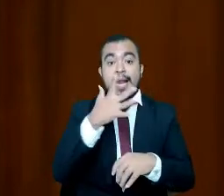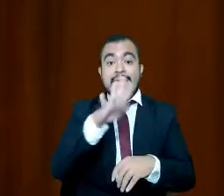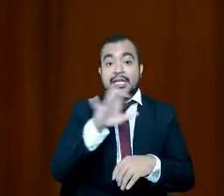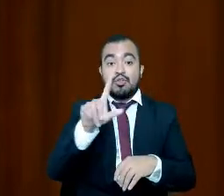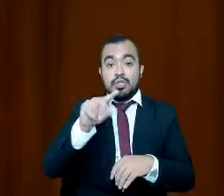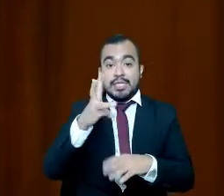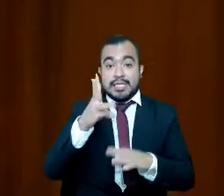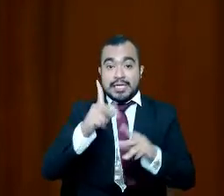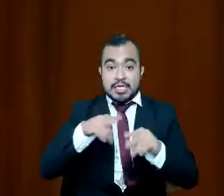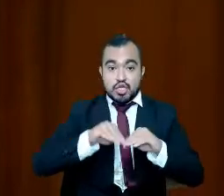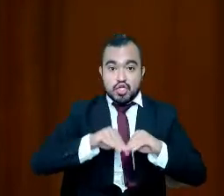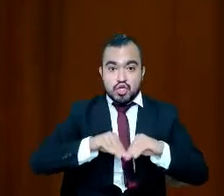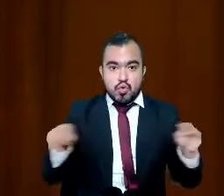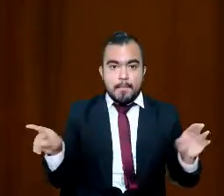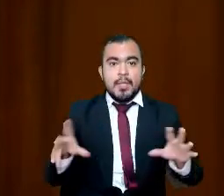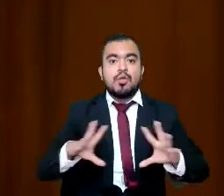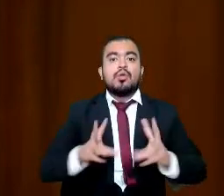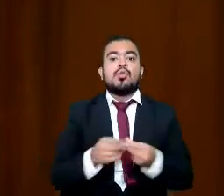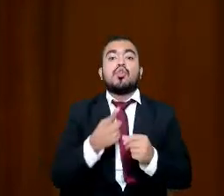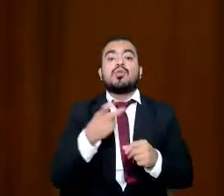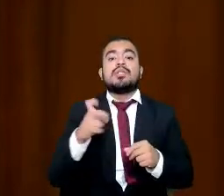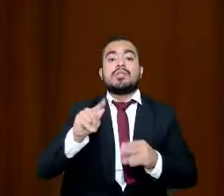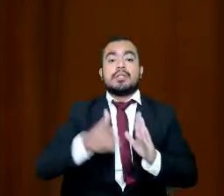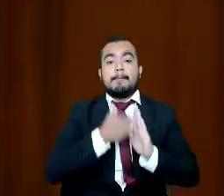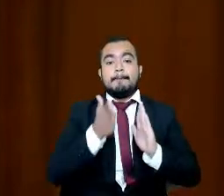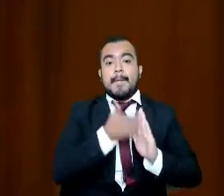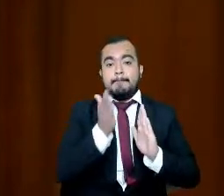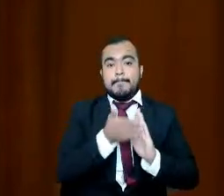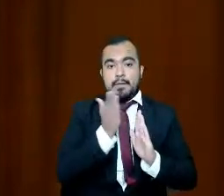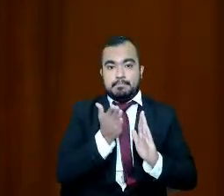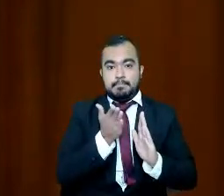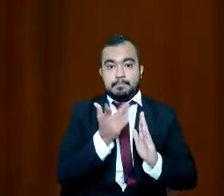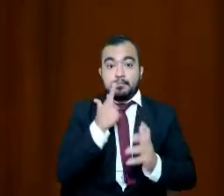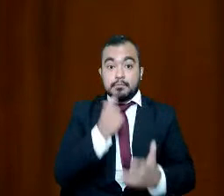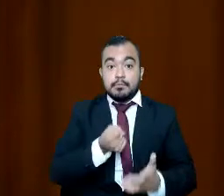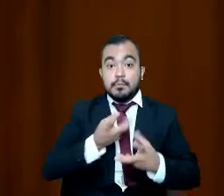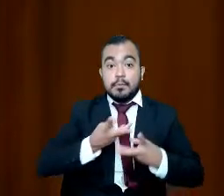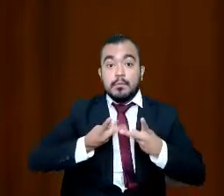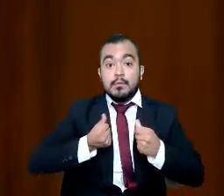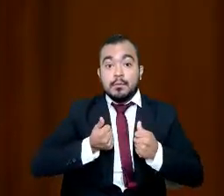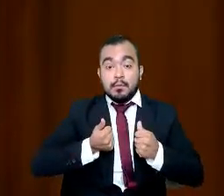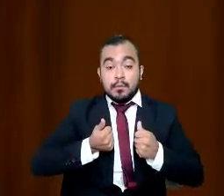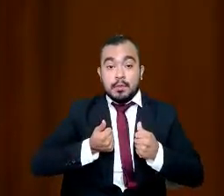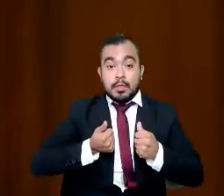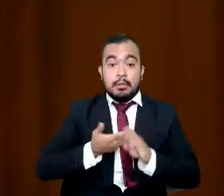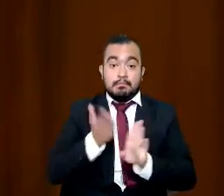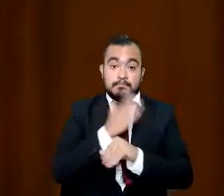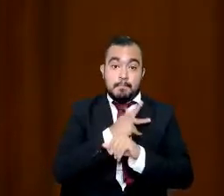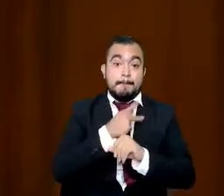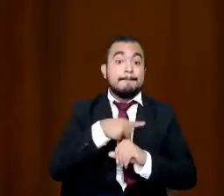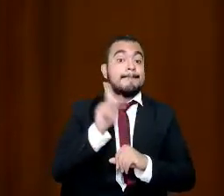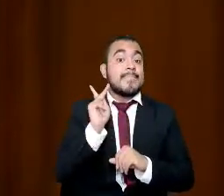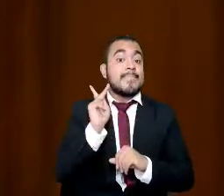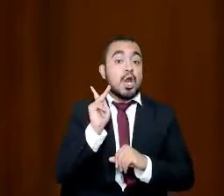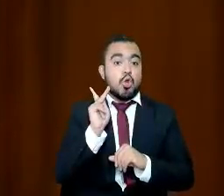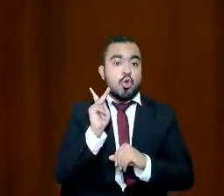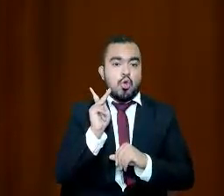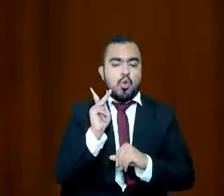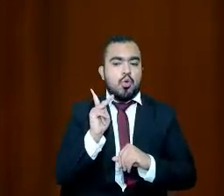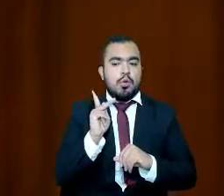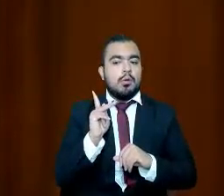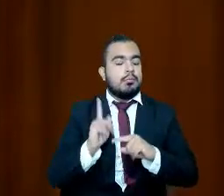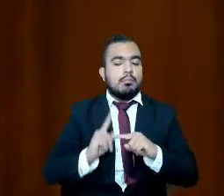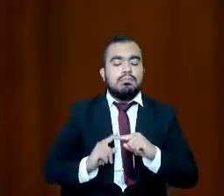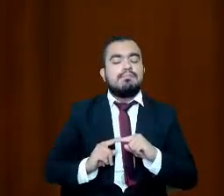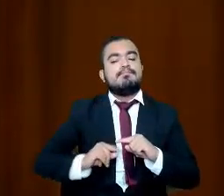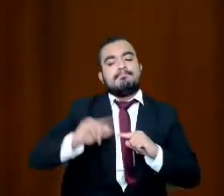en 270 obras. Esta inversión los primeros años, no obstante que está lejano los ratios